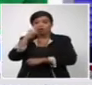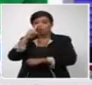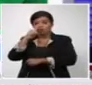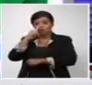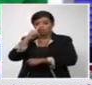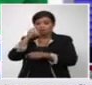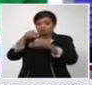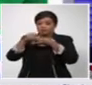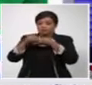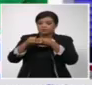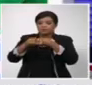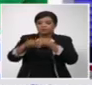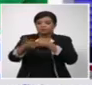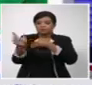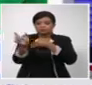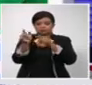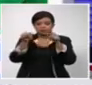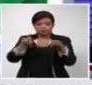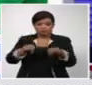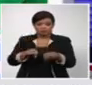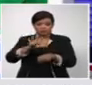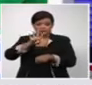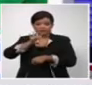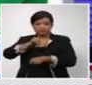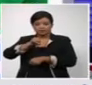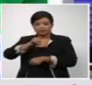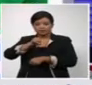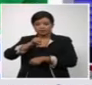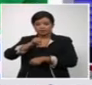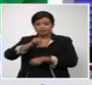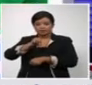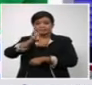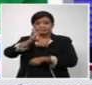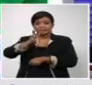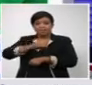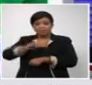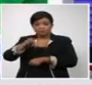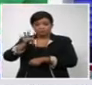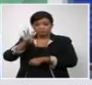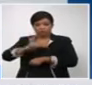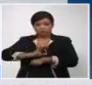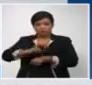un 30,4%. Por provincias,